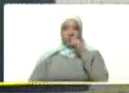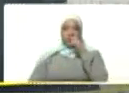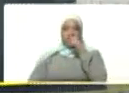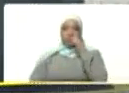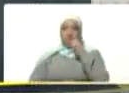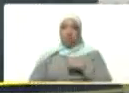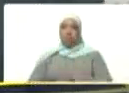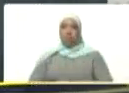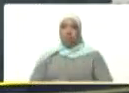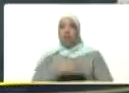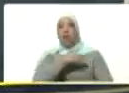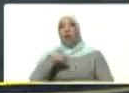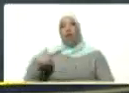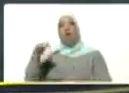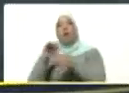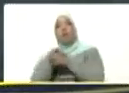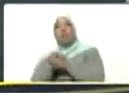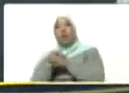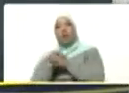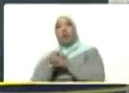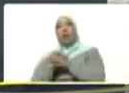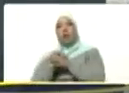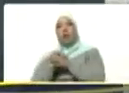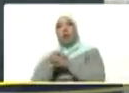mi querido amigo y compañero Miguel,